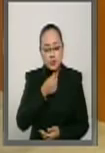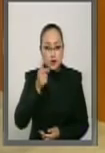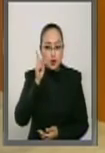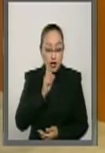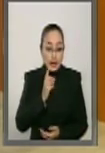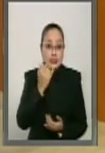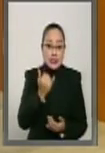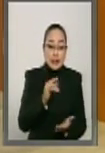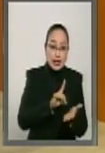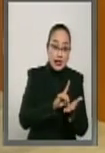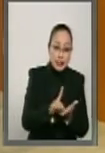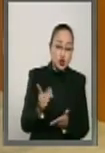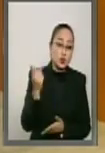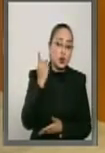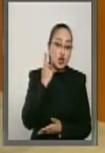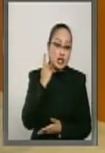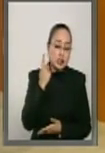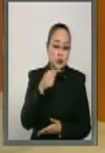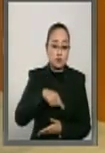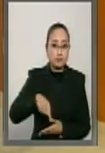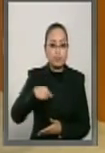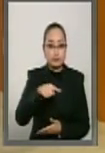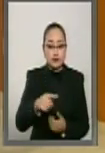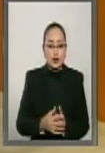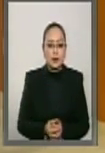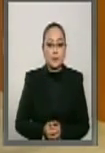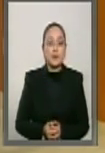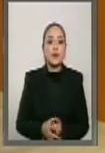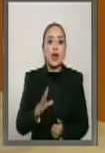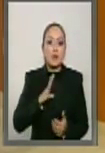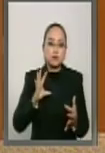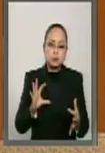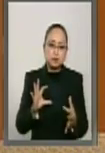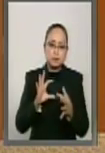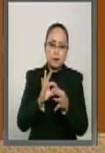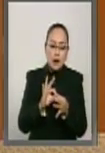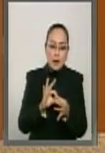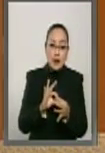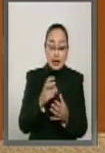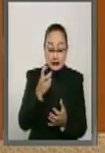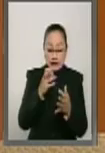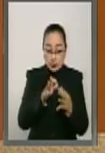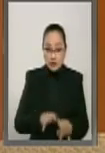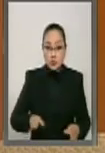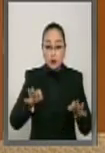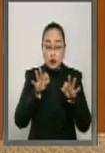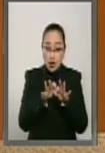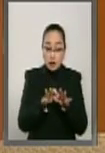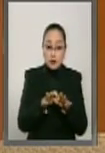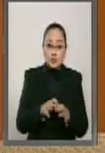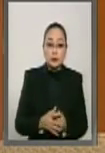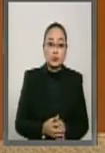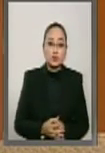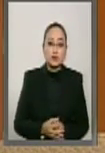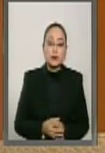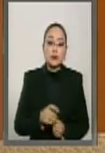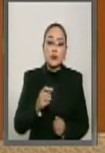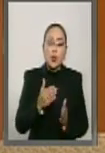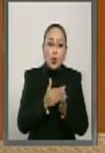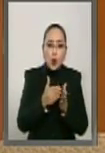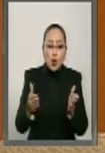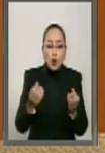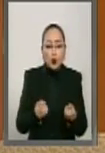políticos, entre otros. En relación, y esto es muy importante, a la duración